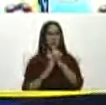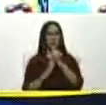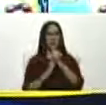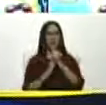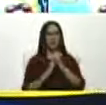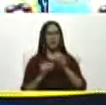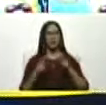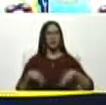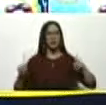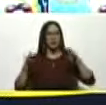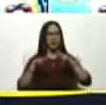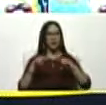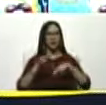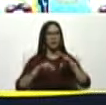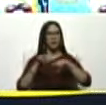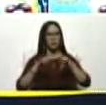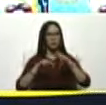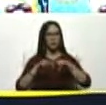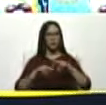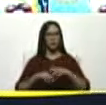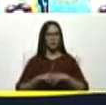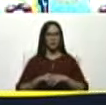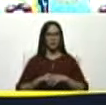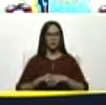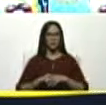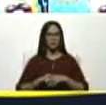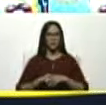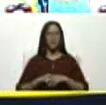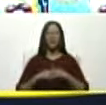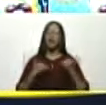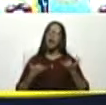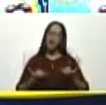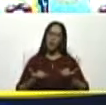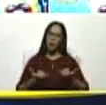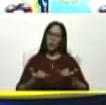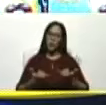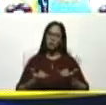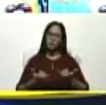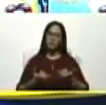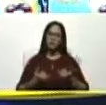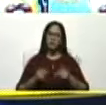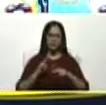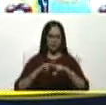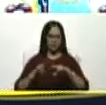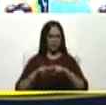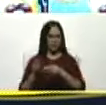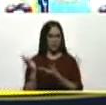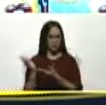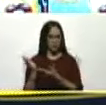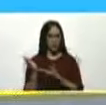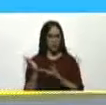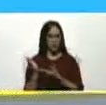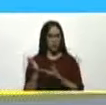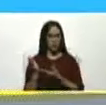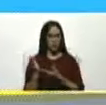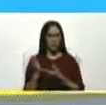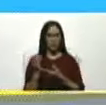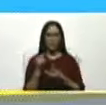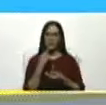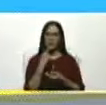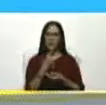de los valores de lo que se ha construido. Ahora, Salvador puso el punto